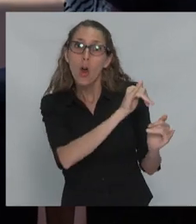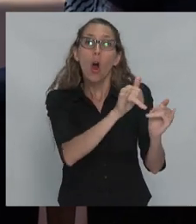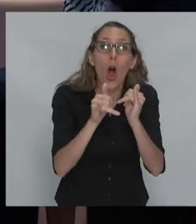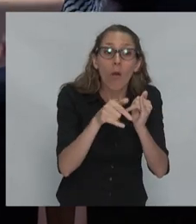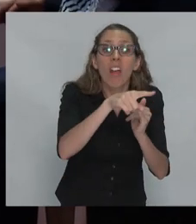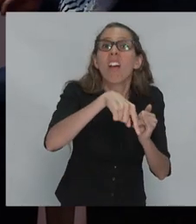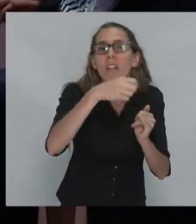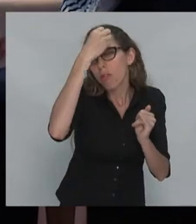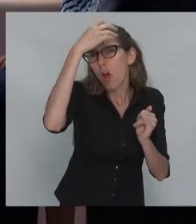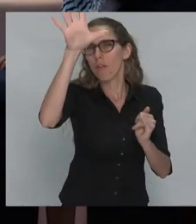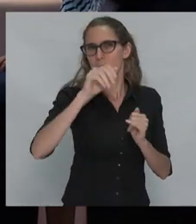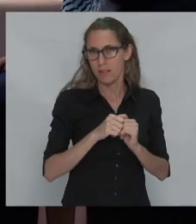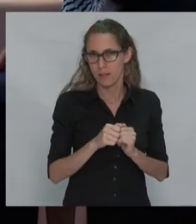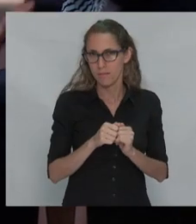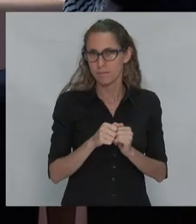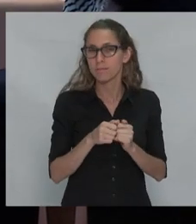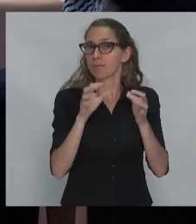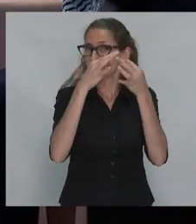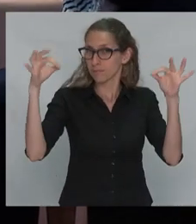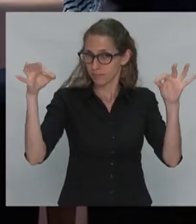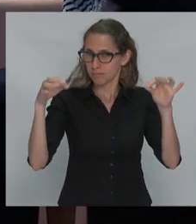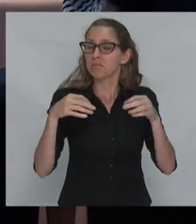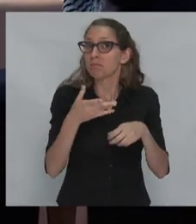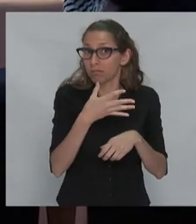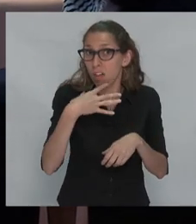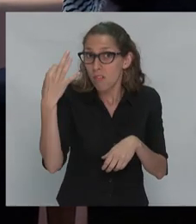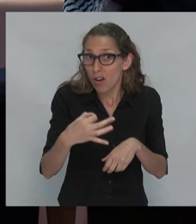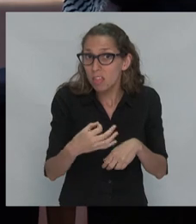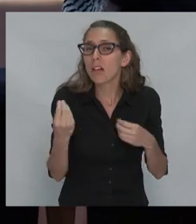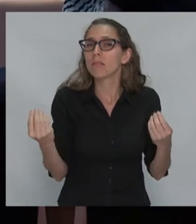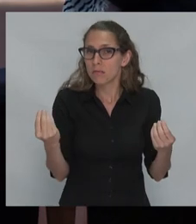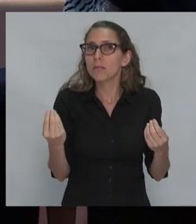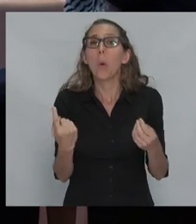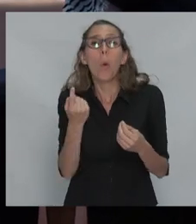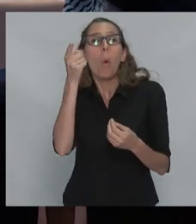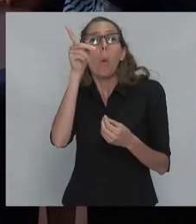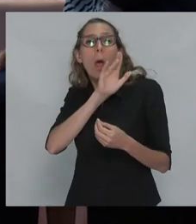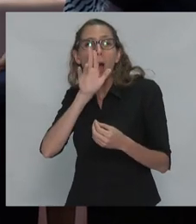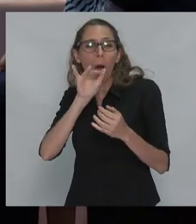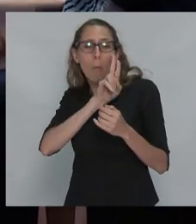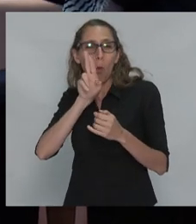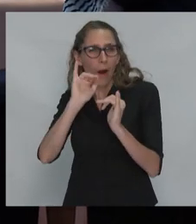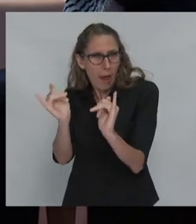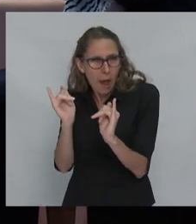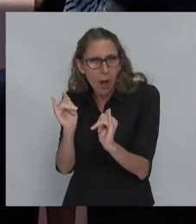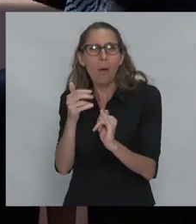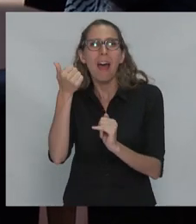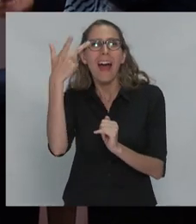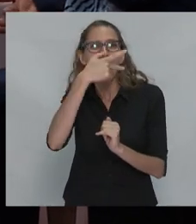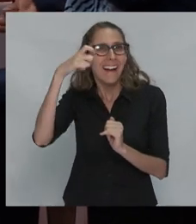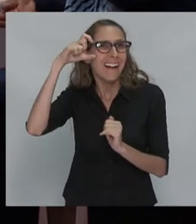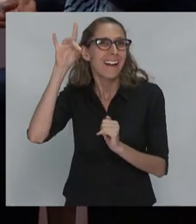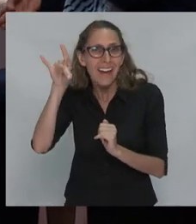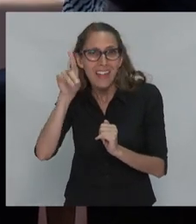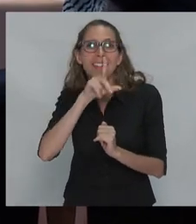olvidarán. Y la verdad es que la lección que nos ha dado una niña como Ahed el Tamimi echa por tierra